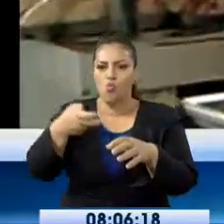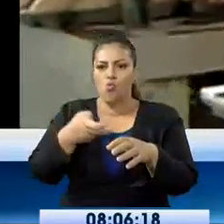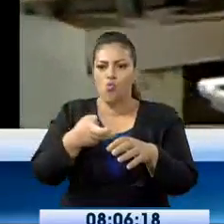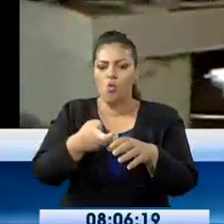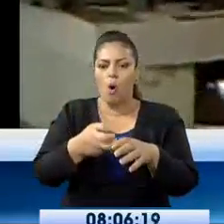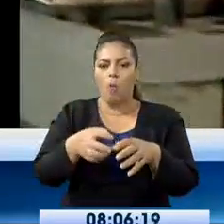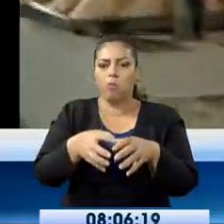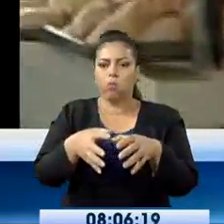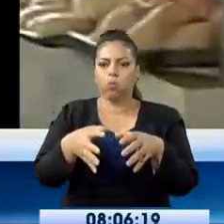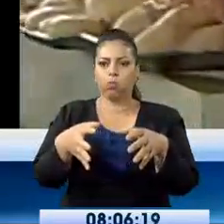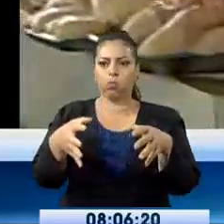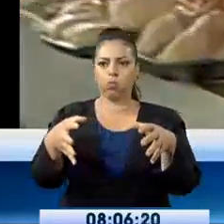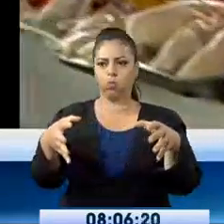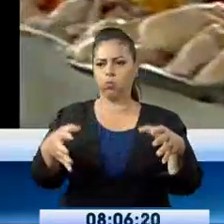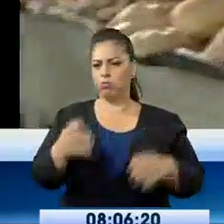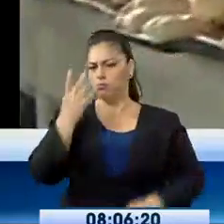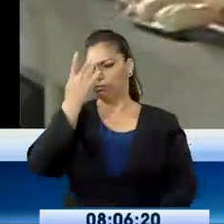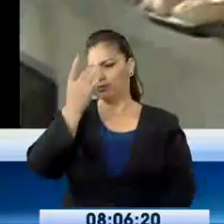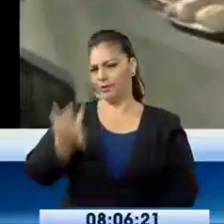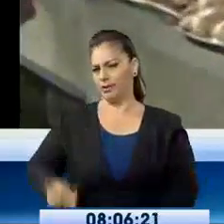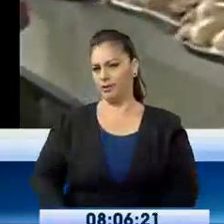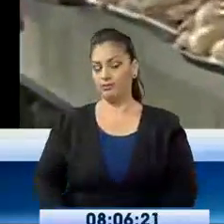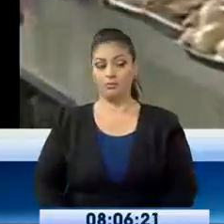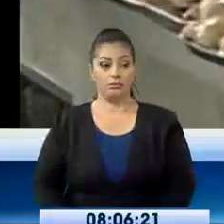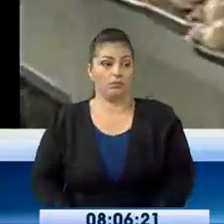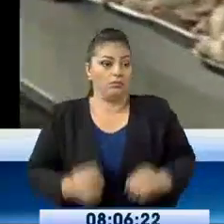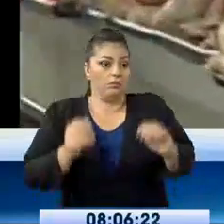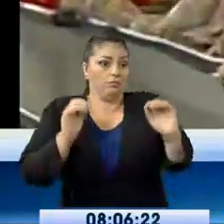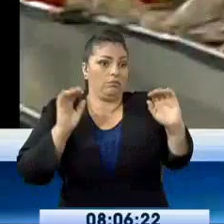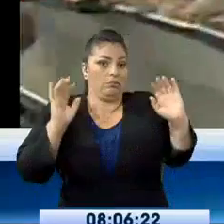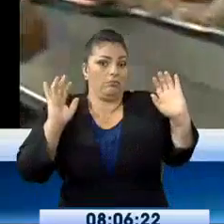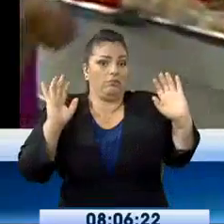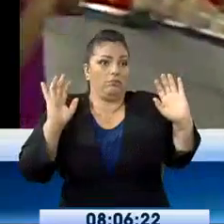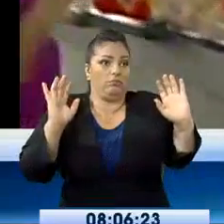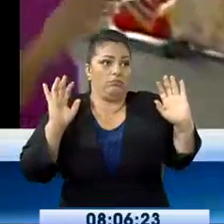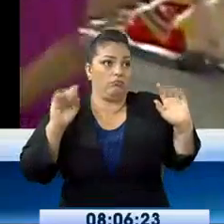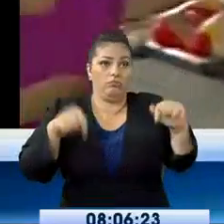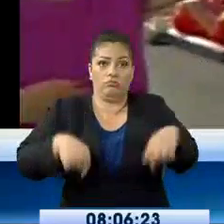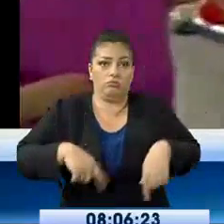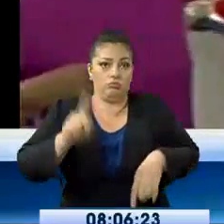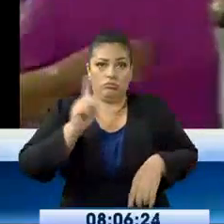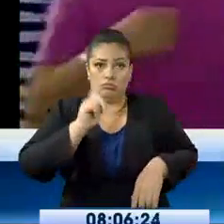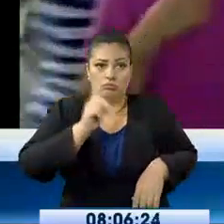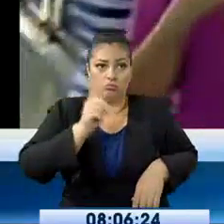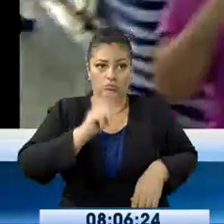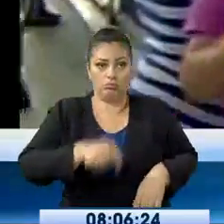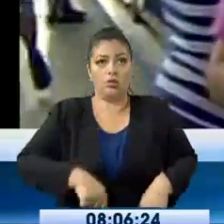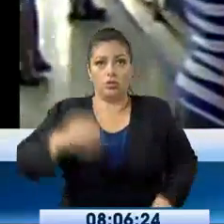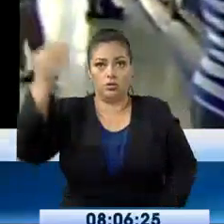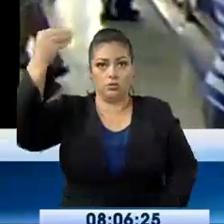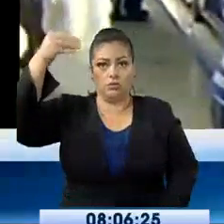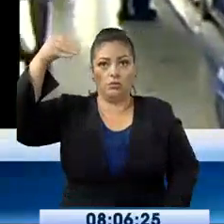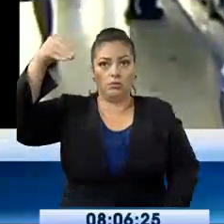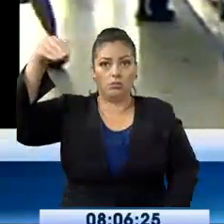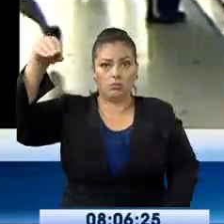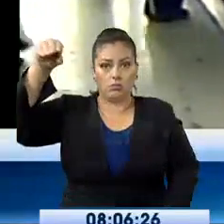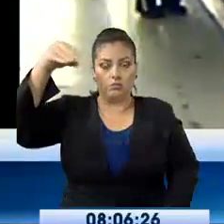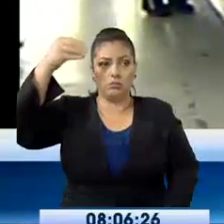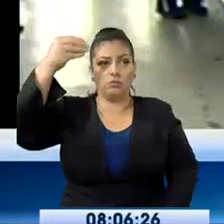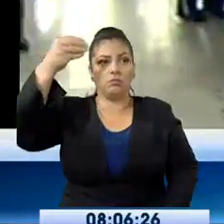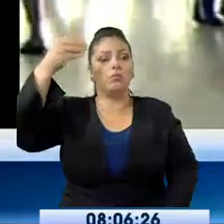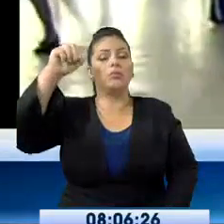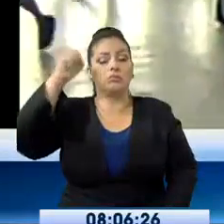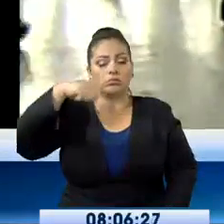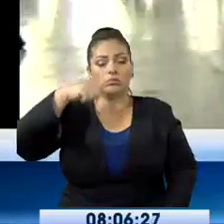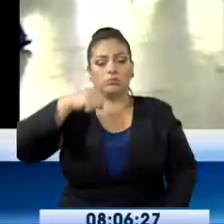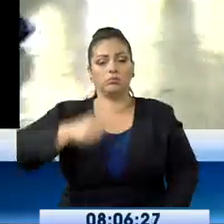más? No, pero aquí ya no sé, ya no... ¿En este mercado no? Ya no permiten, ya, porque aquí hay cámara. Sí, porque no permiten